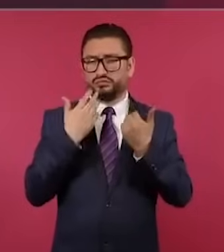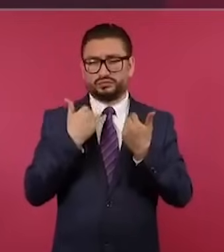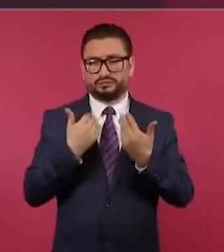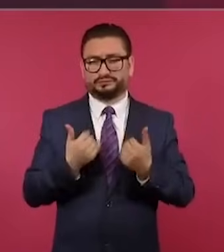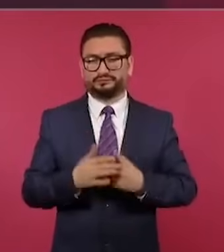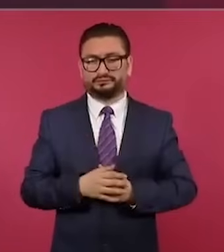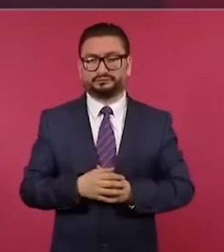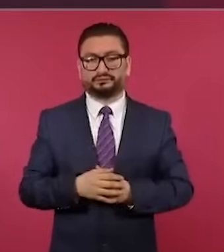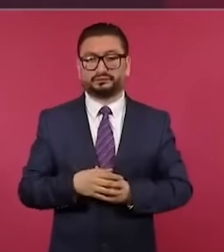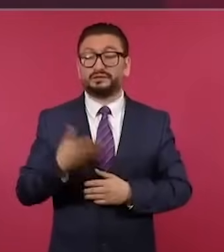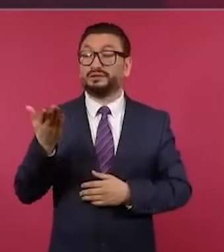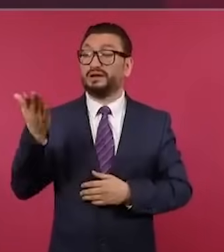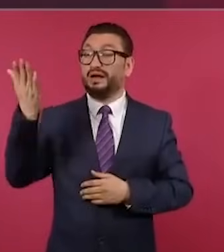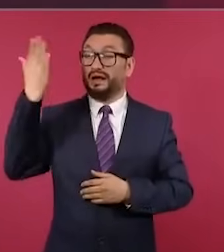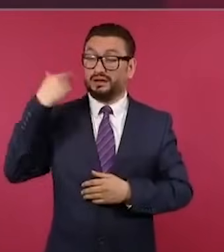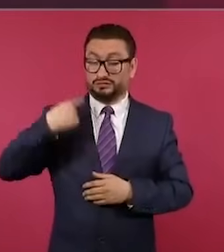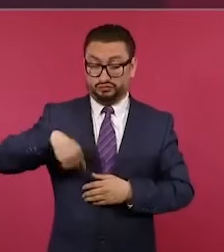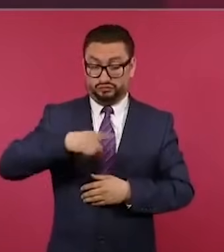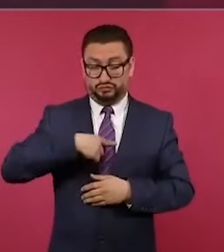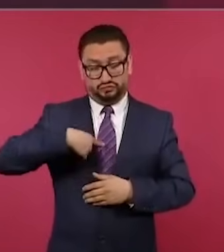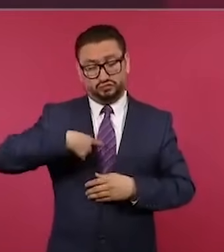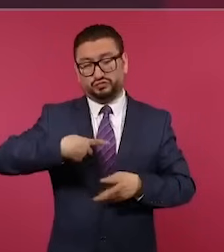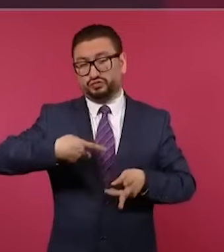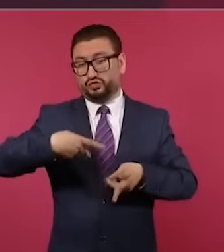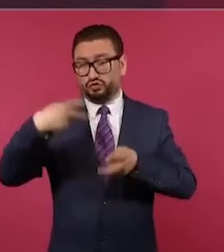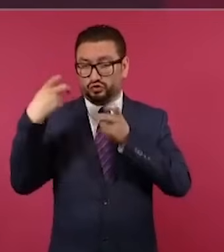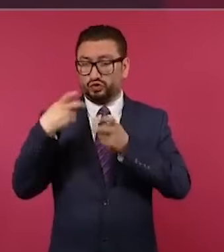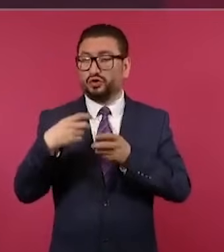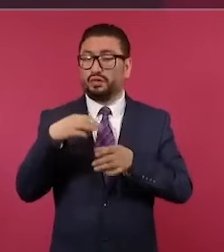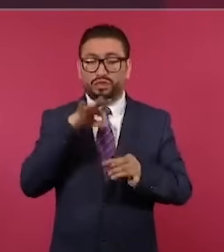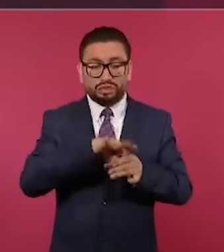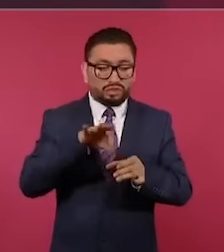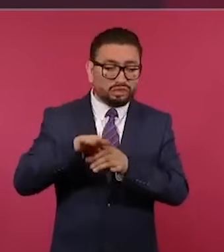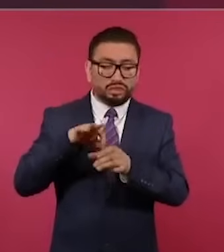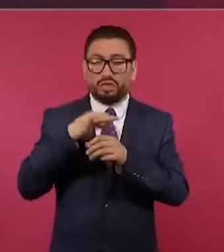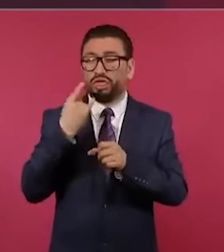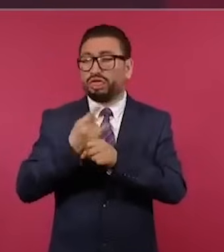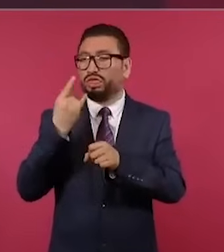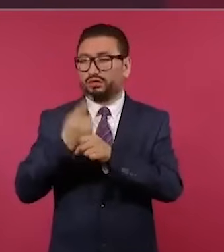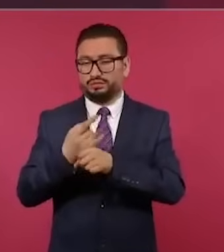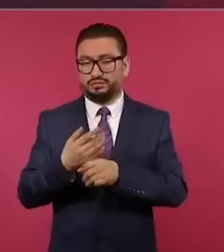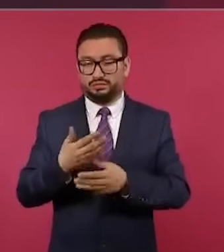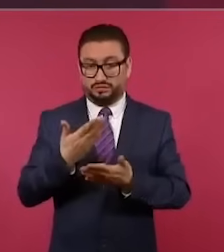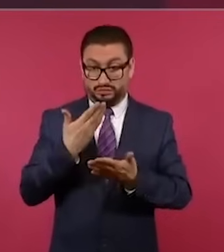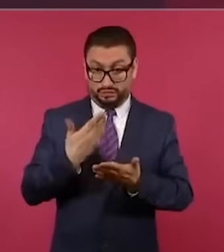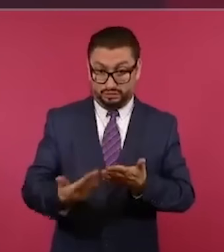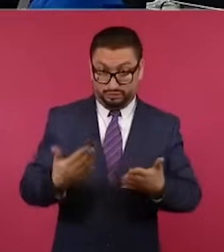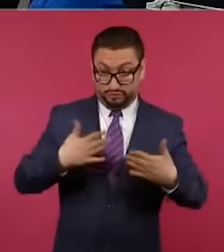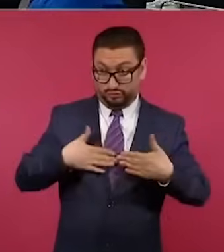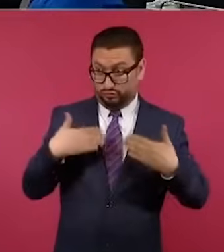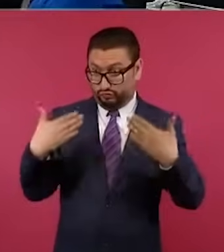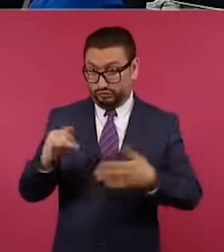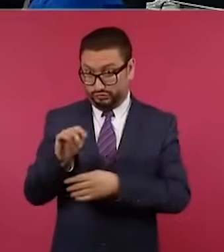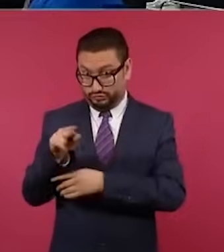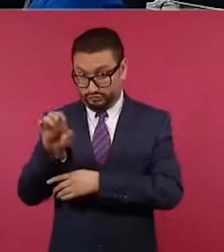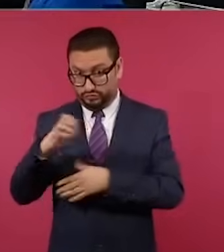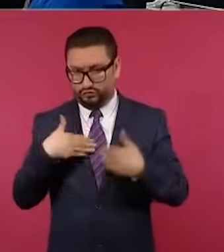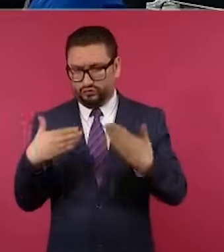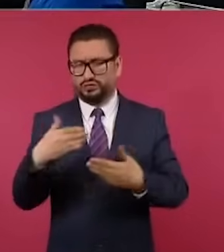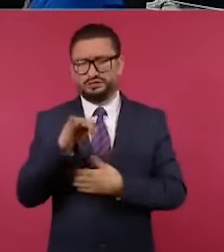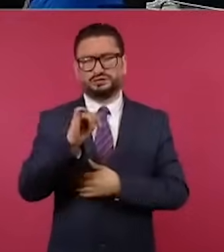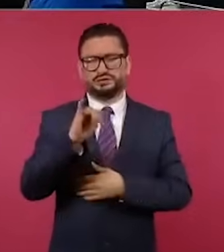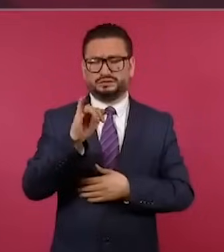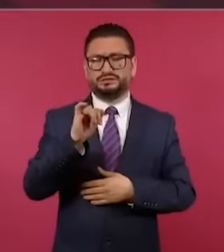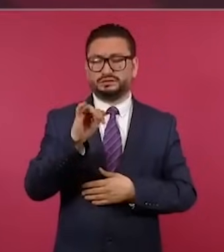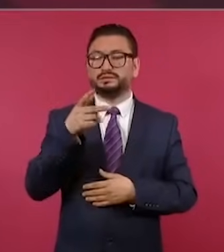Es que a nosotros nos robaban las elecciones. Hoy hay confianza en la autoridad electoral. Sí, sí,